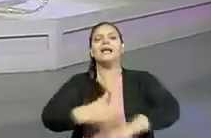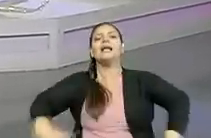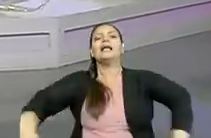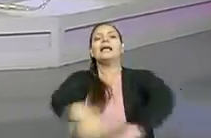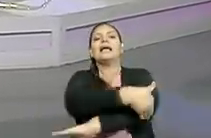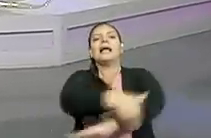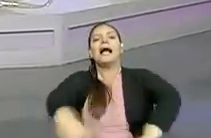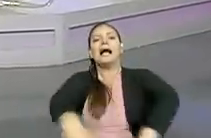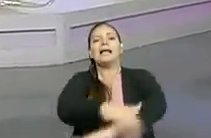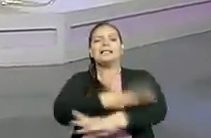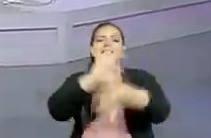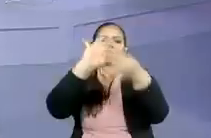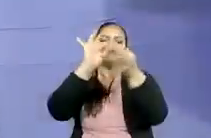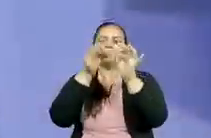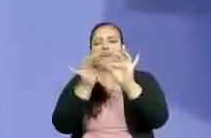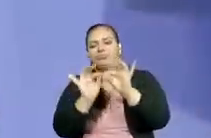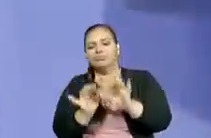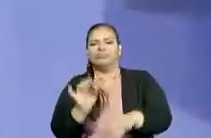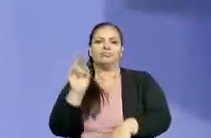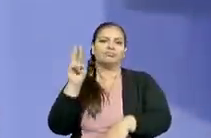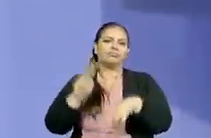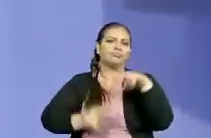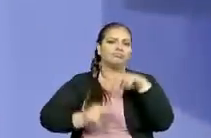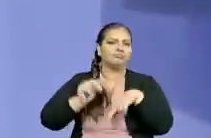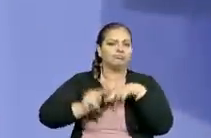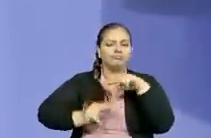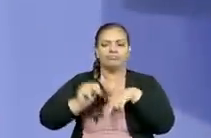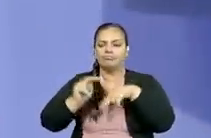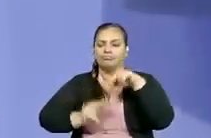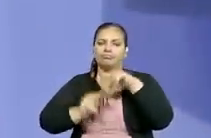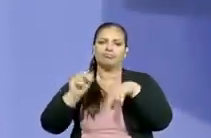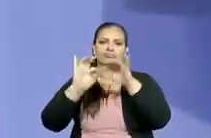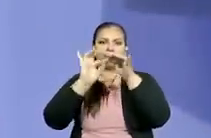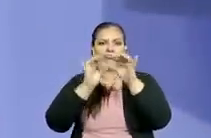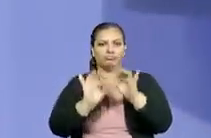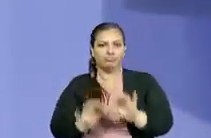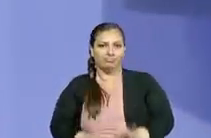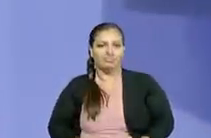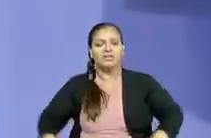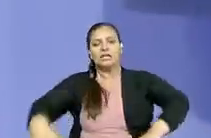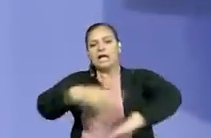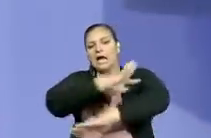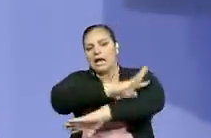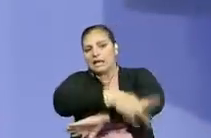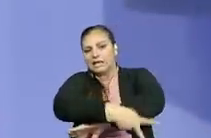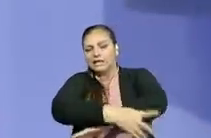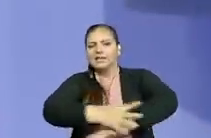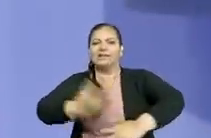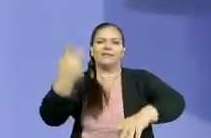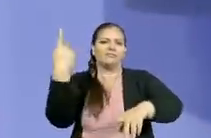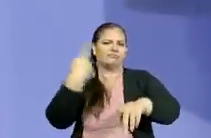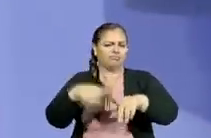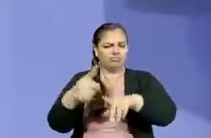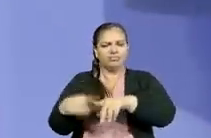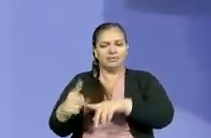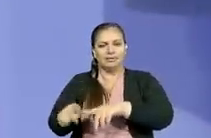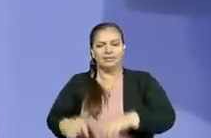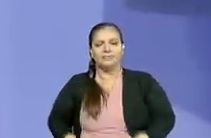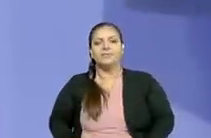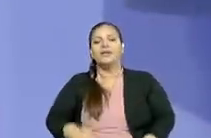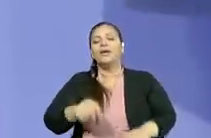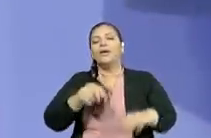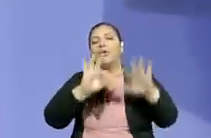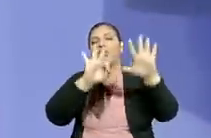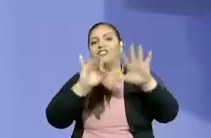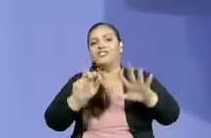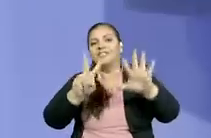57 obras públicas que fundamentalmente son construcción de nuevas calles con todos los servicios en los